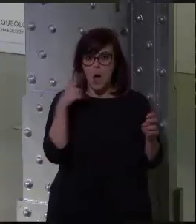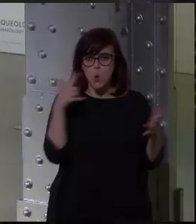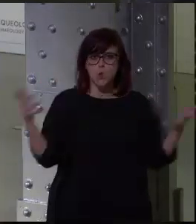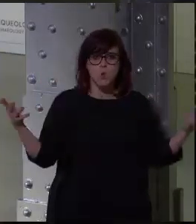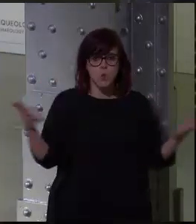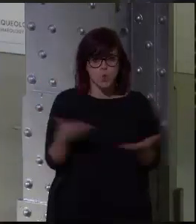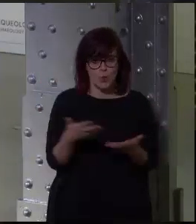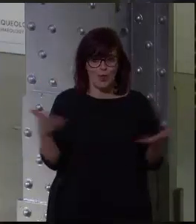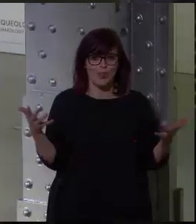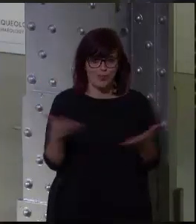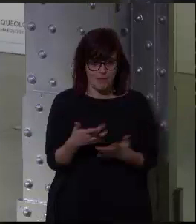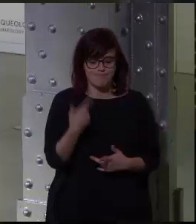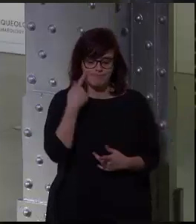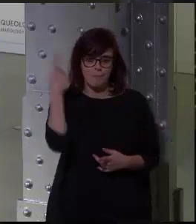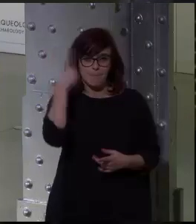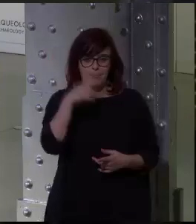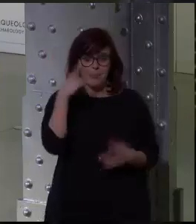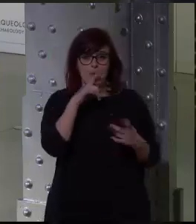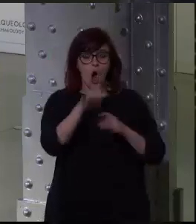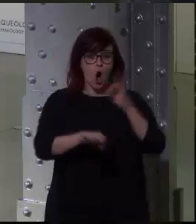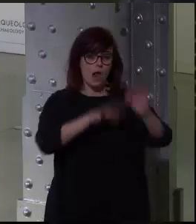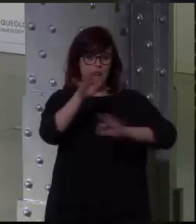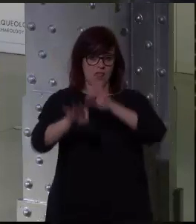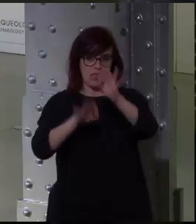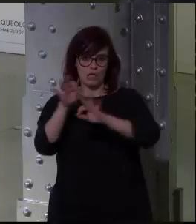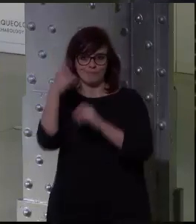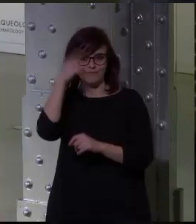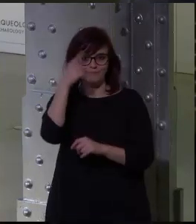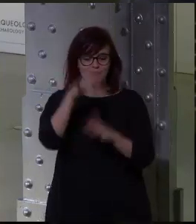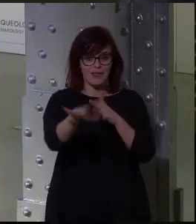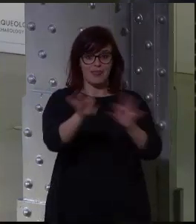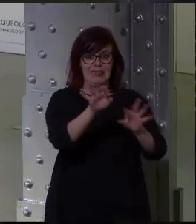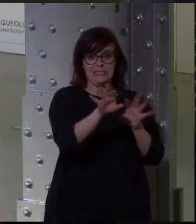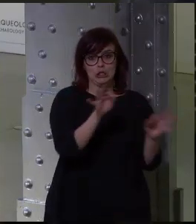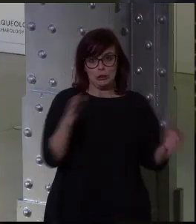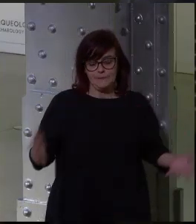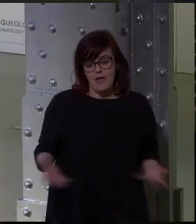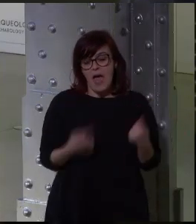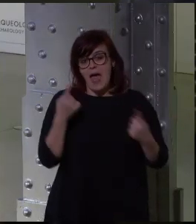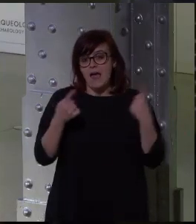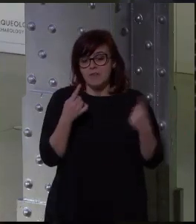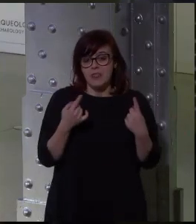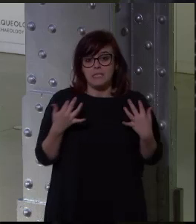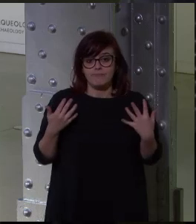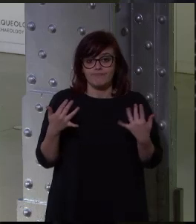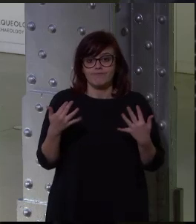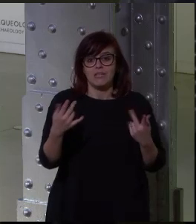las organizaciones siempre clamamos en estas urgencias, y muchas veces las decisiones no van al ritmo